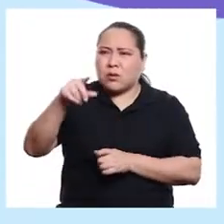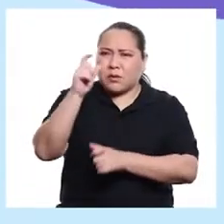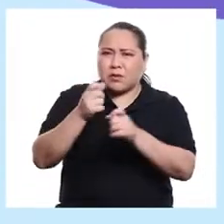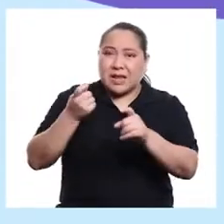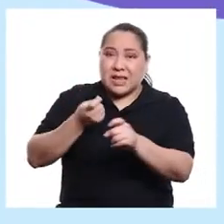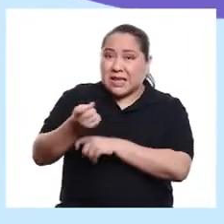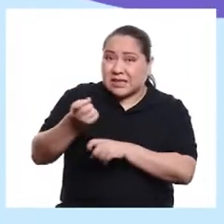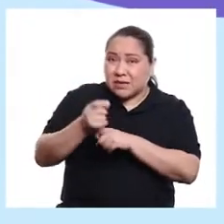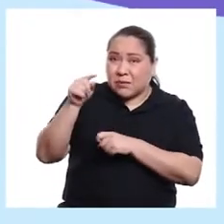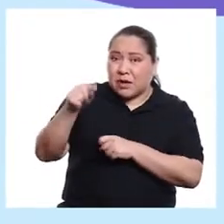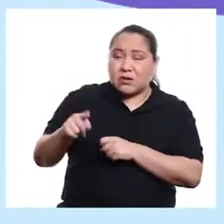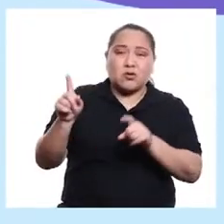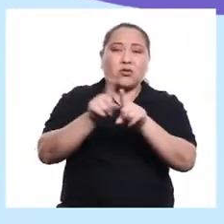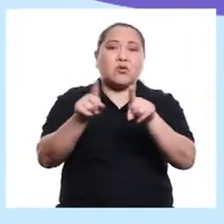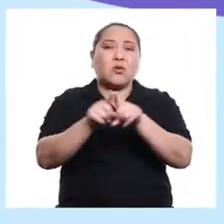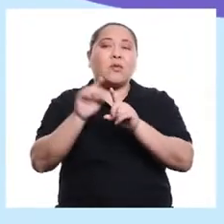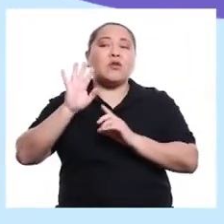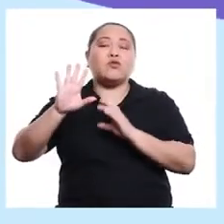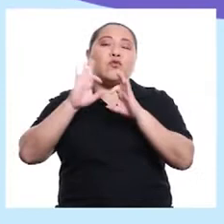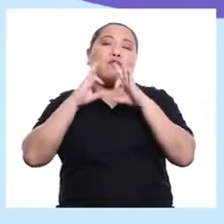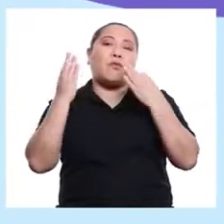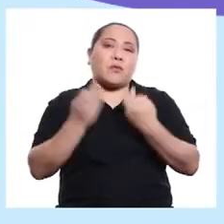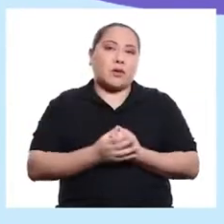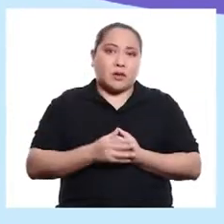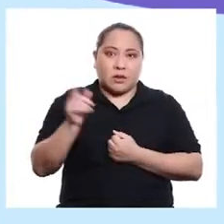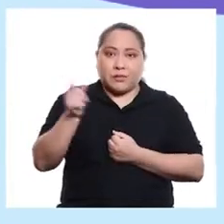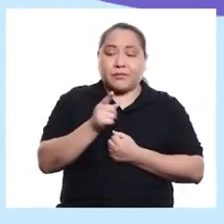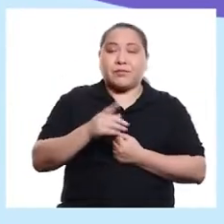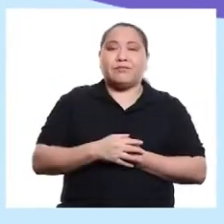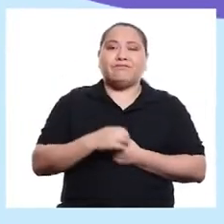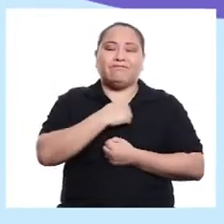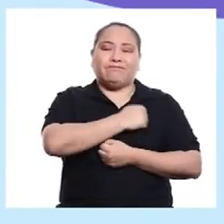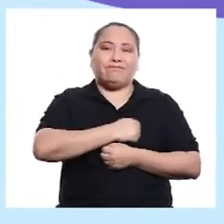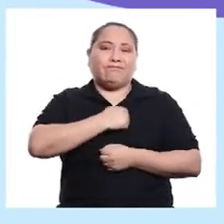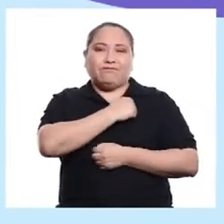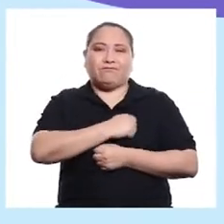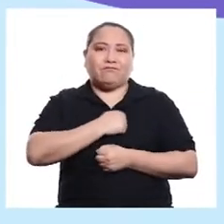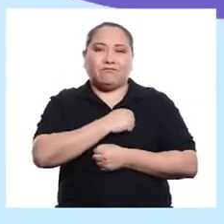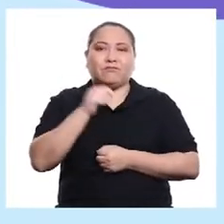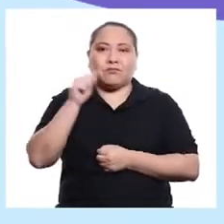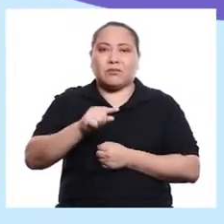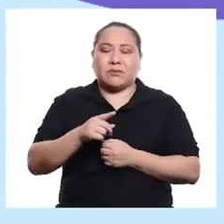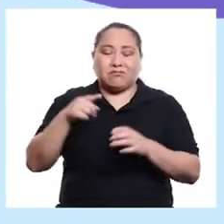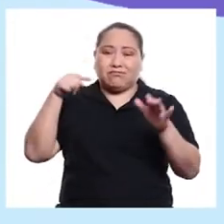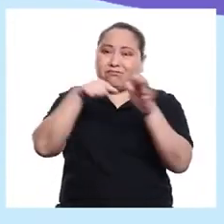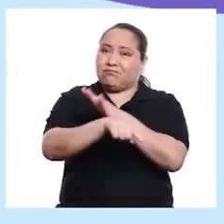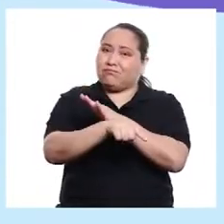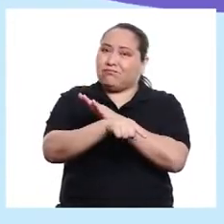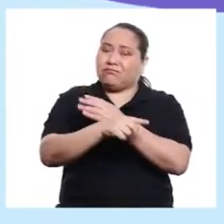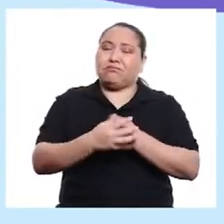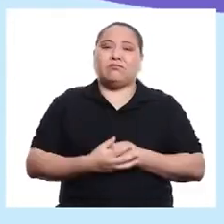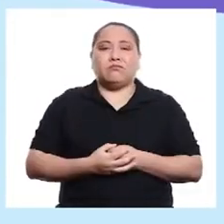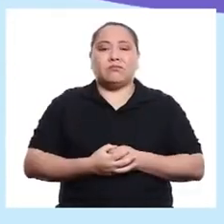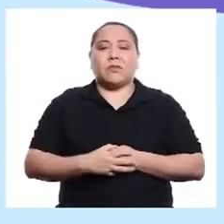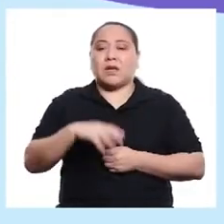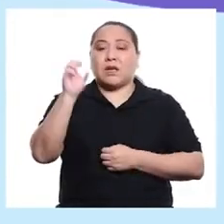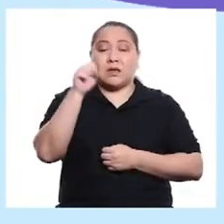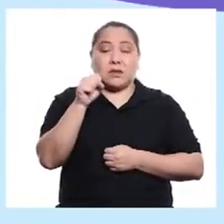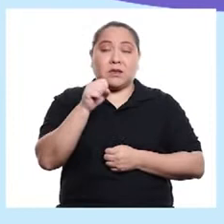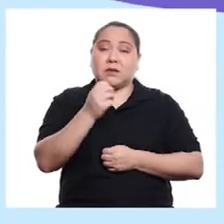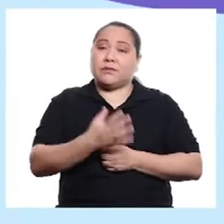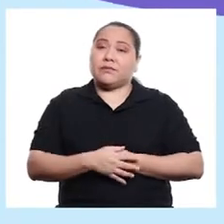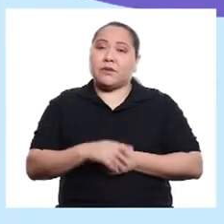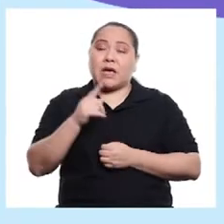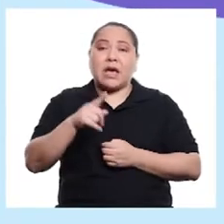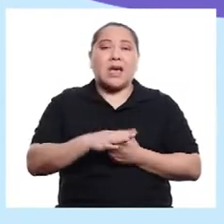afectados directamente, sino también a su familia, llegando lamentablemente hasta ser asesinados. Sí, al cometer